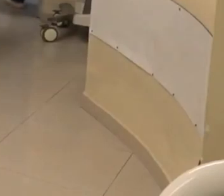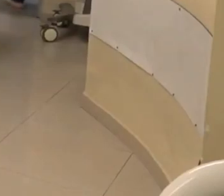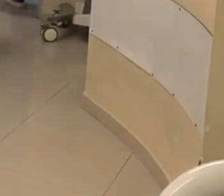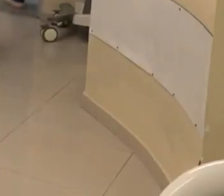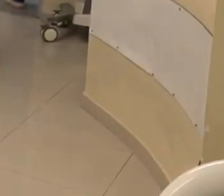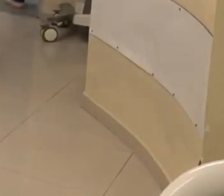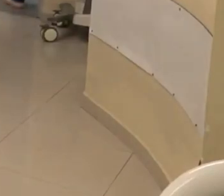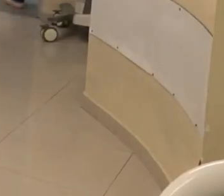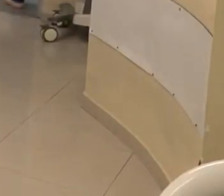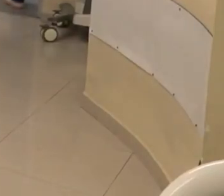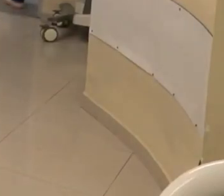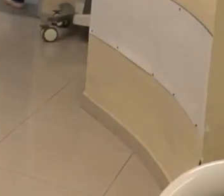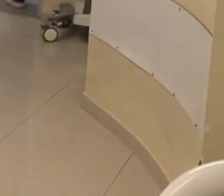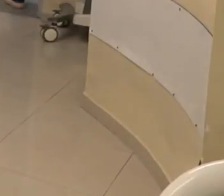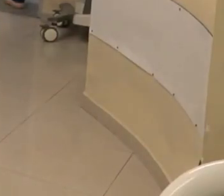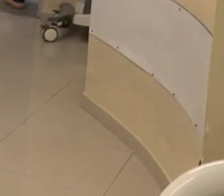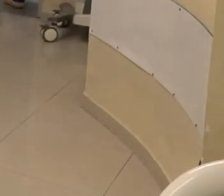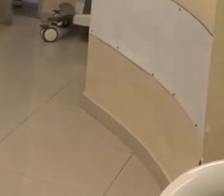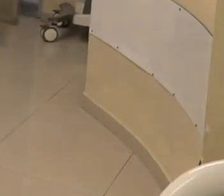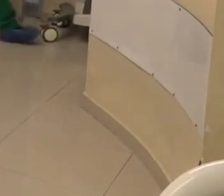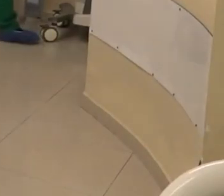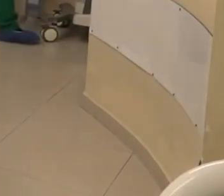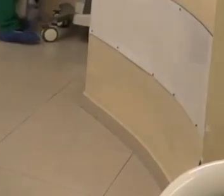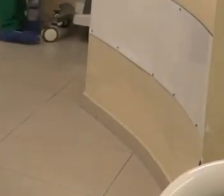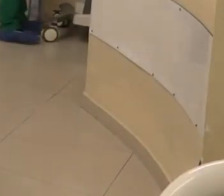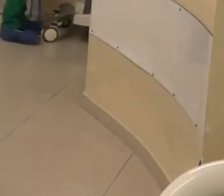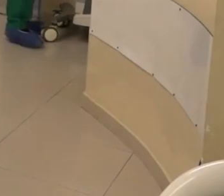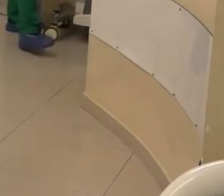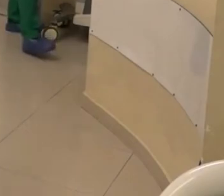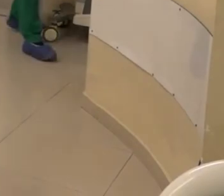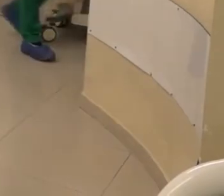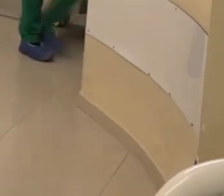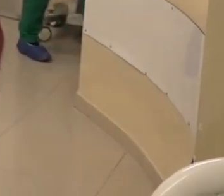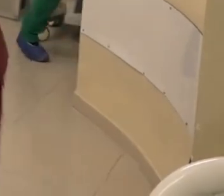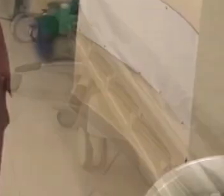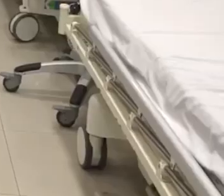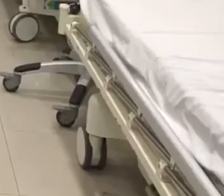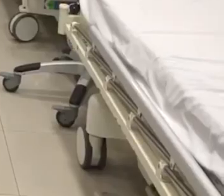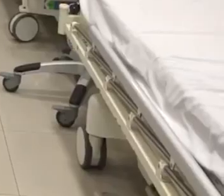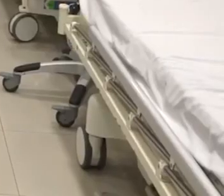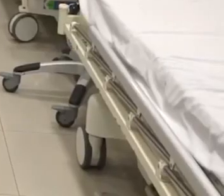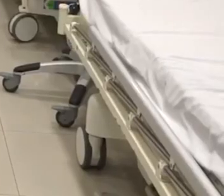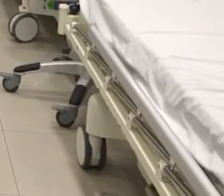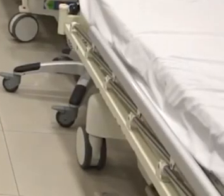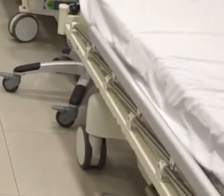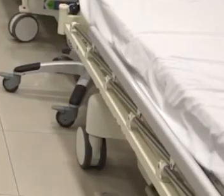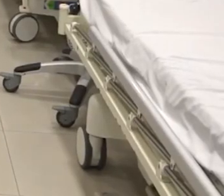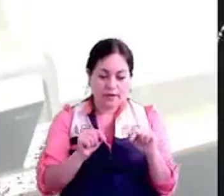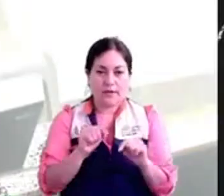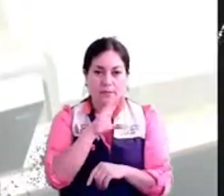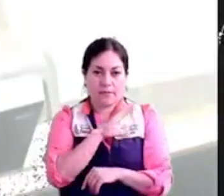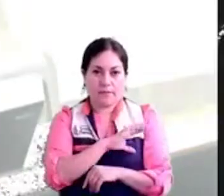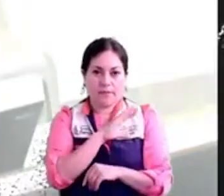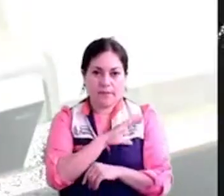esta situación. Por ello, desde el Cabildo se propuso se direccione recursos económicos para apoyar al Ministerio de Salud Pública.